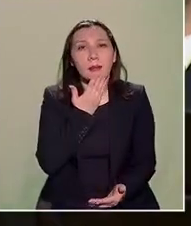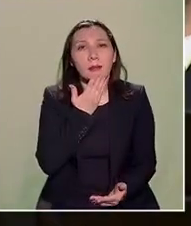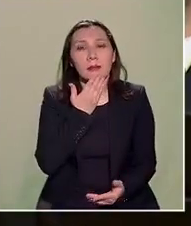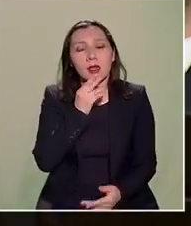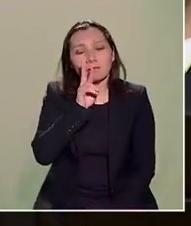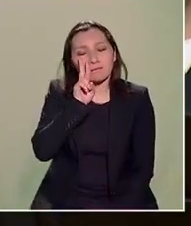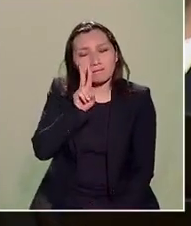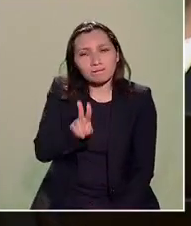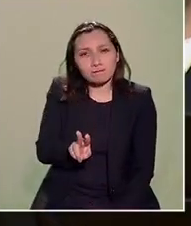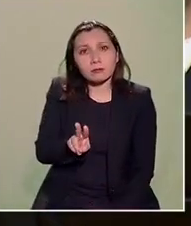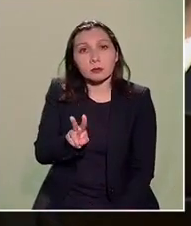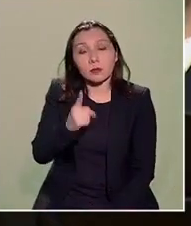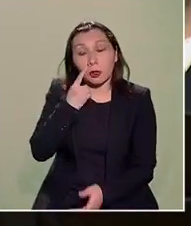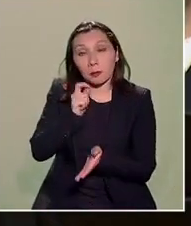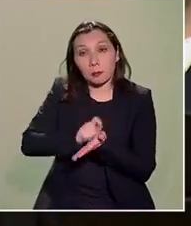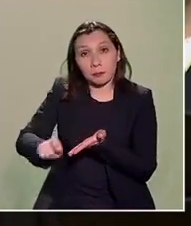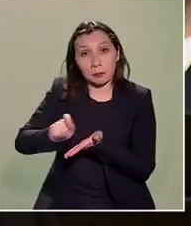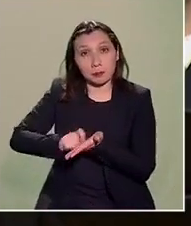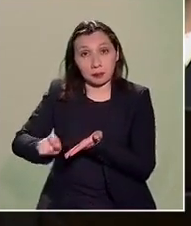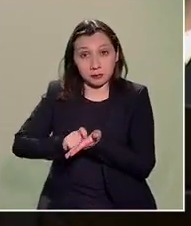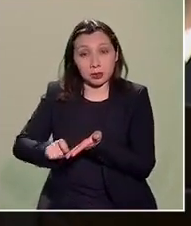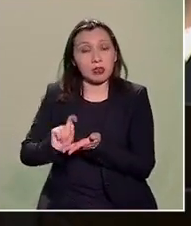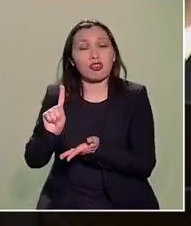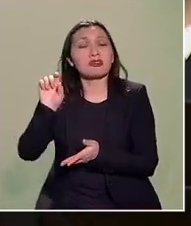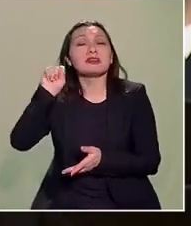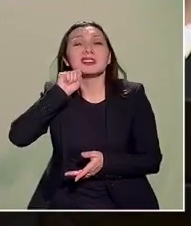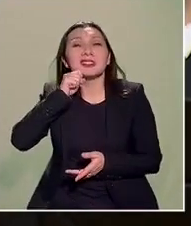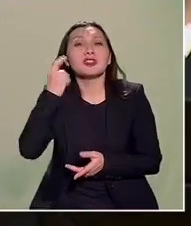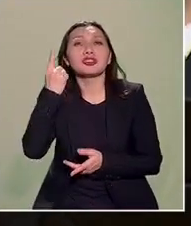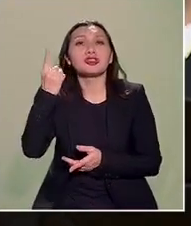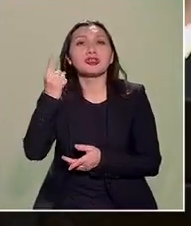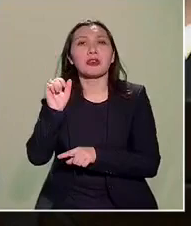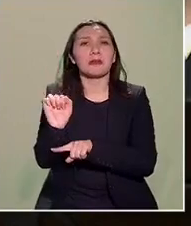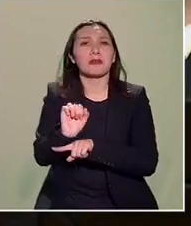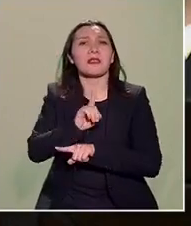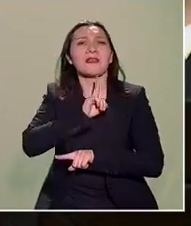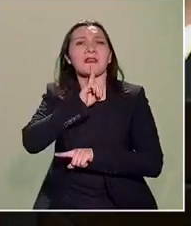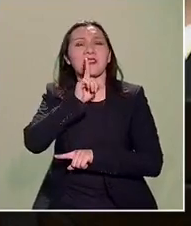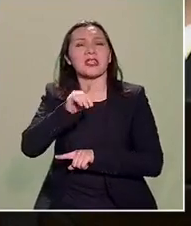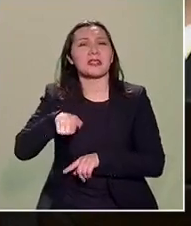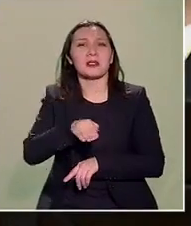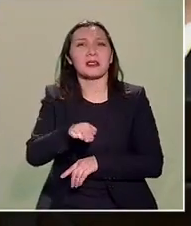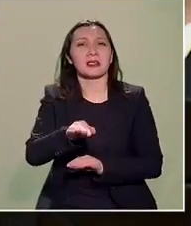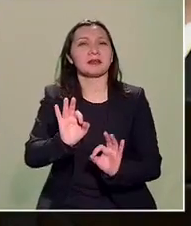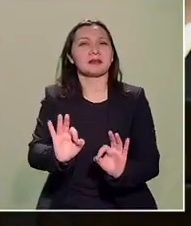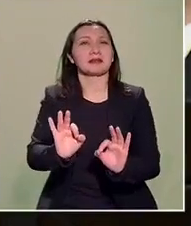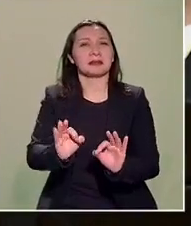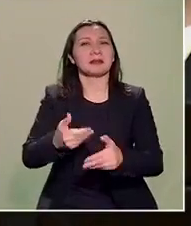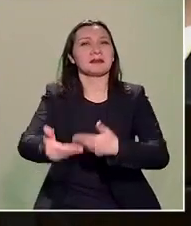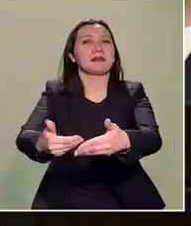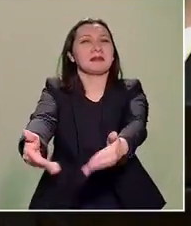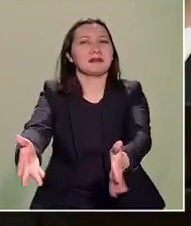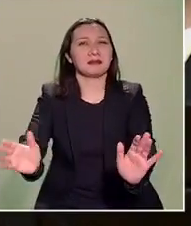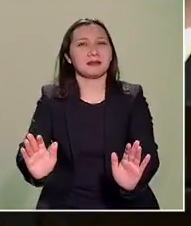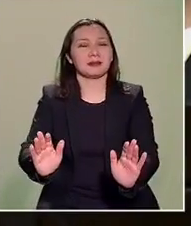reconoce el autor que no se trata solo de los vehículos convencionales de la civilización